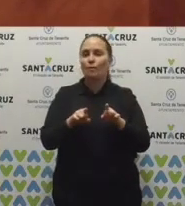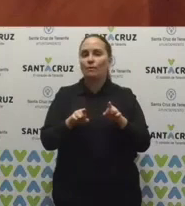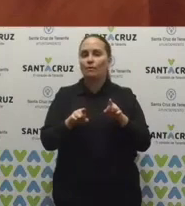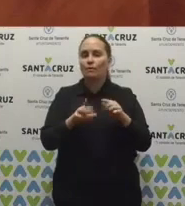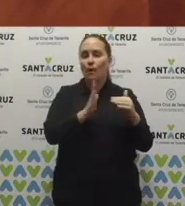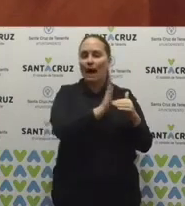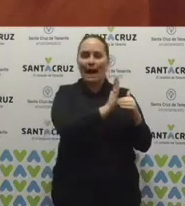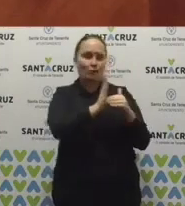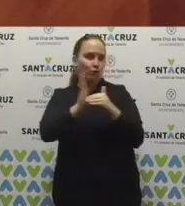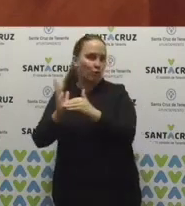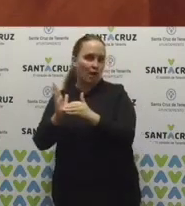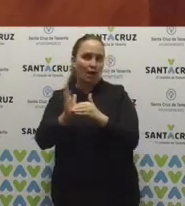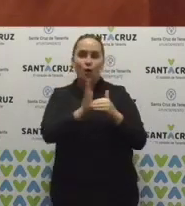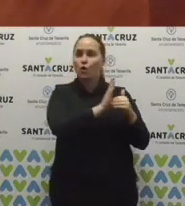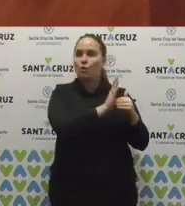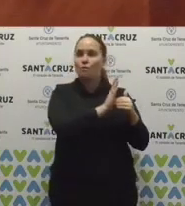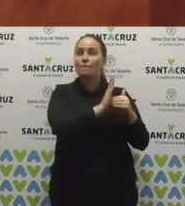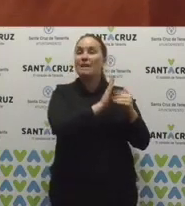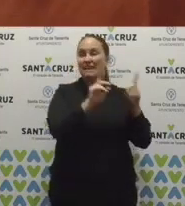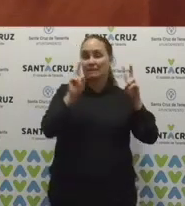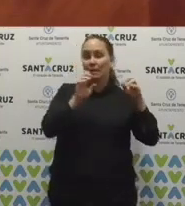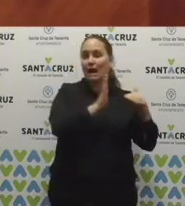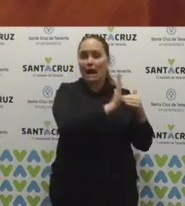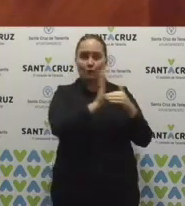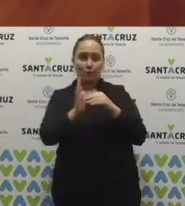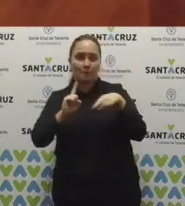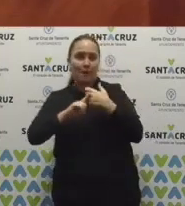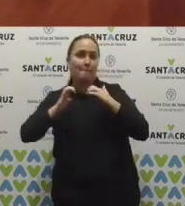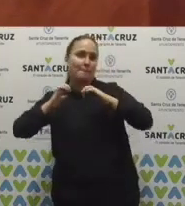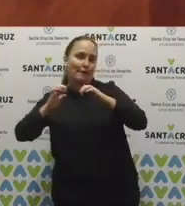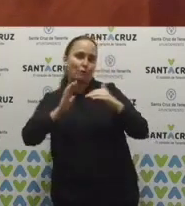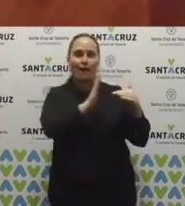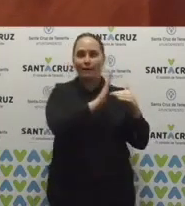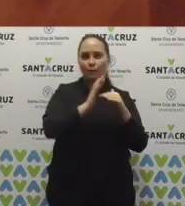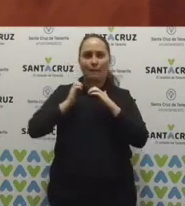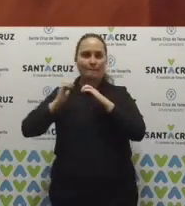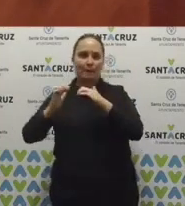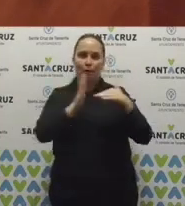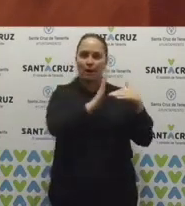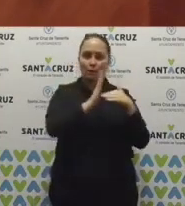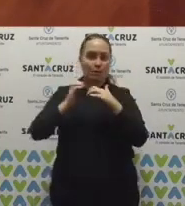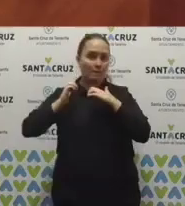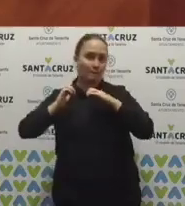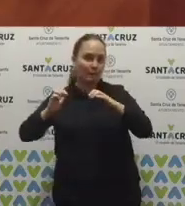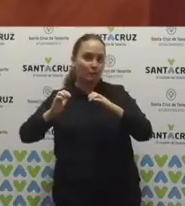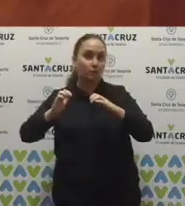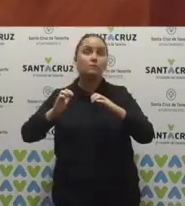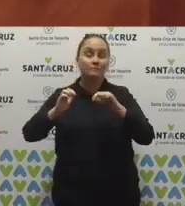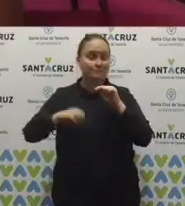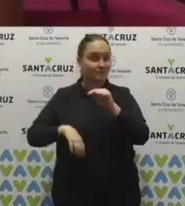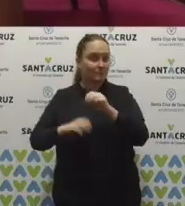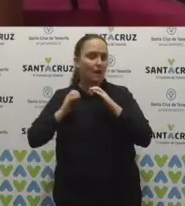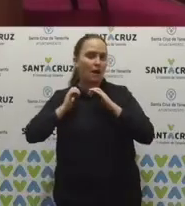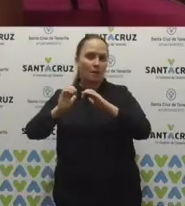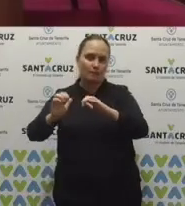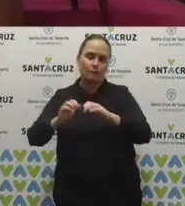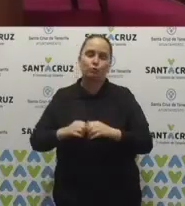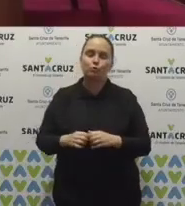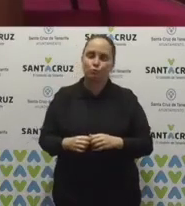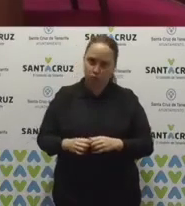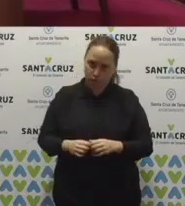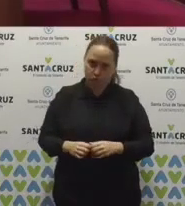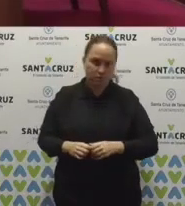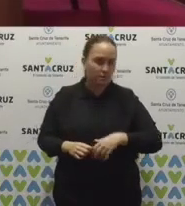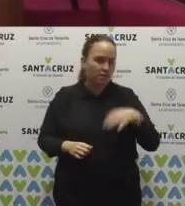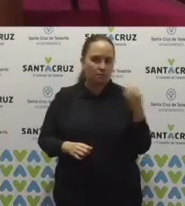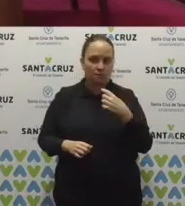pero ha sido los plenos y la carroza eso han sido los temas estrella y con respecto a los plenos sí que era necesario que ya de una